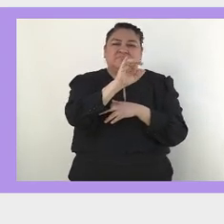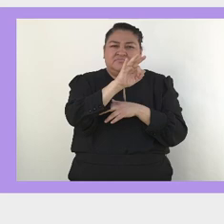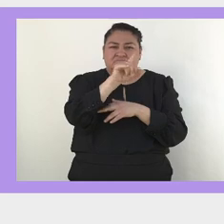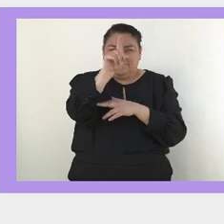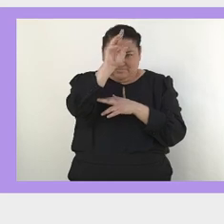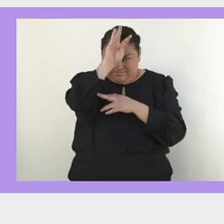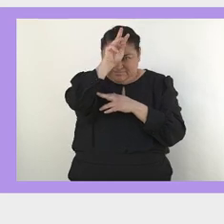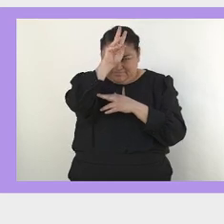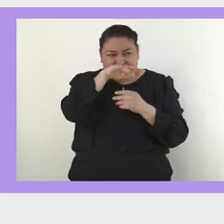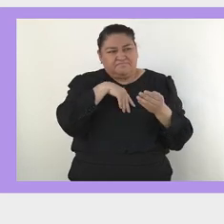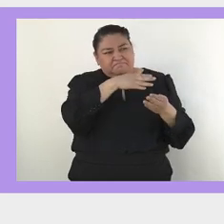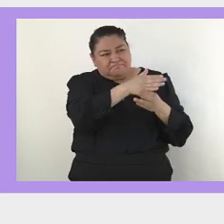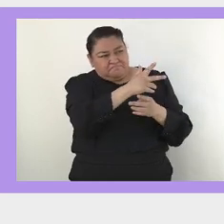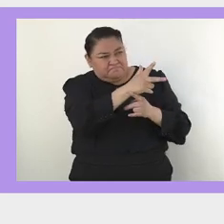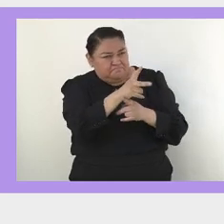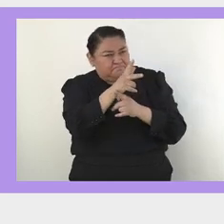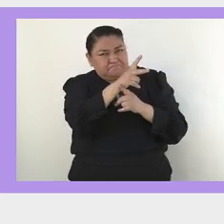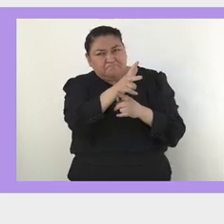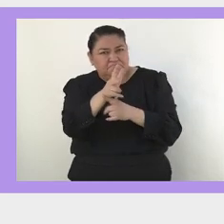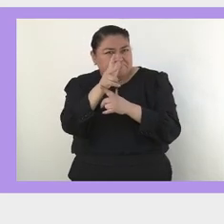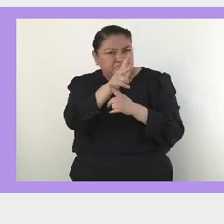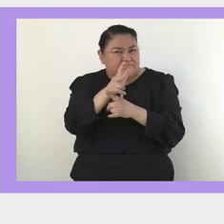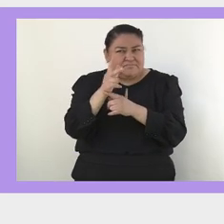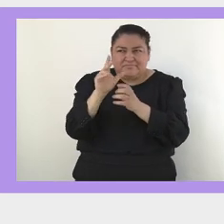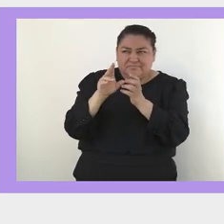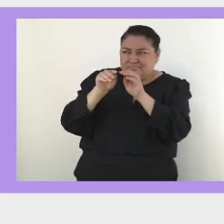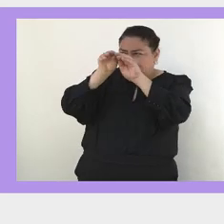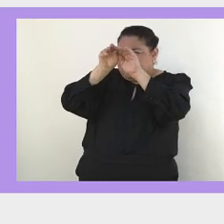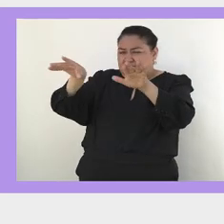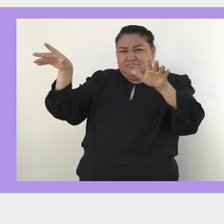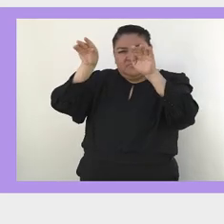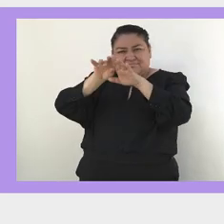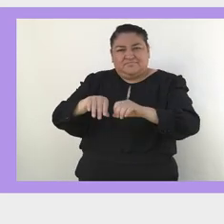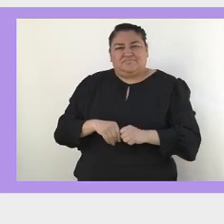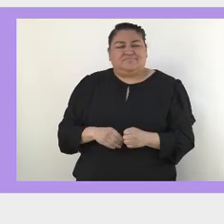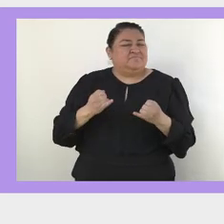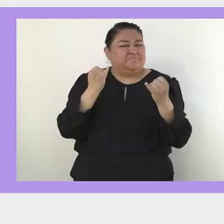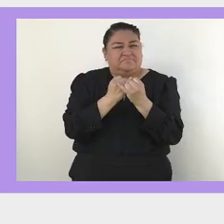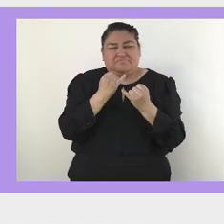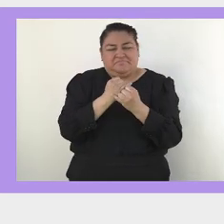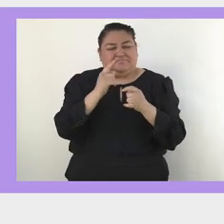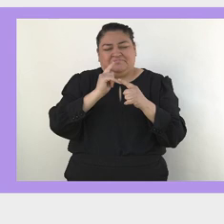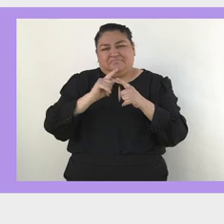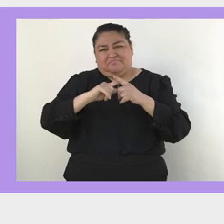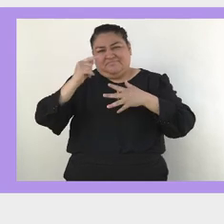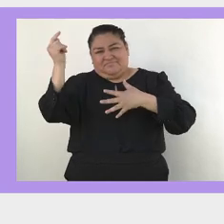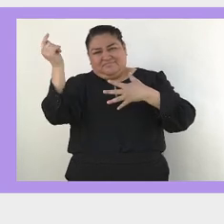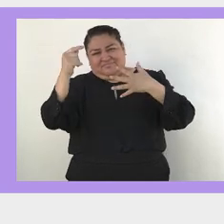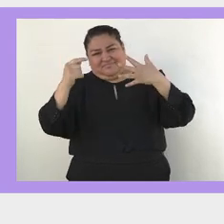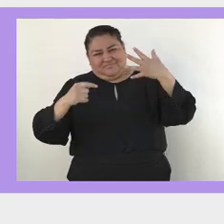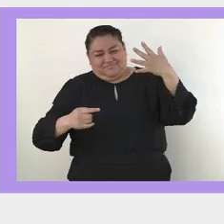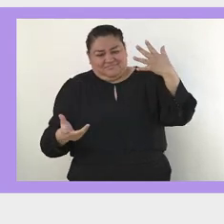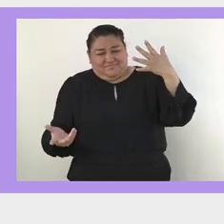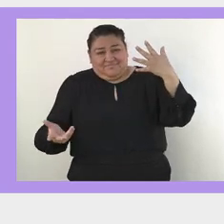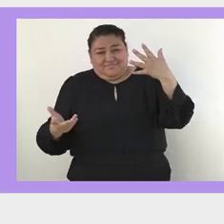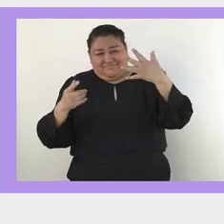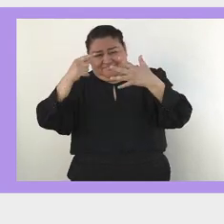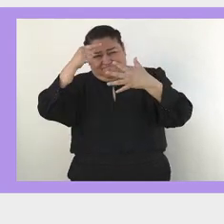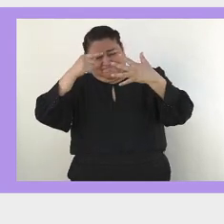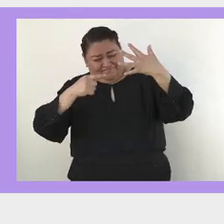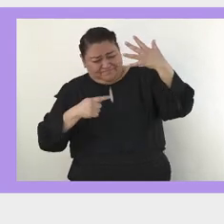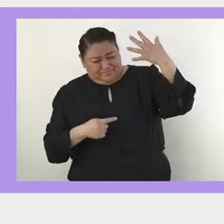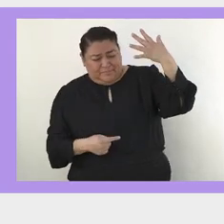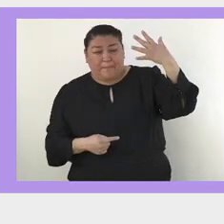Monterrey también hemos hecho este tipo de cosas creo que es